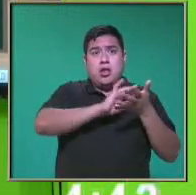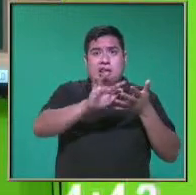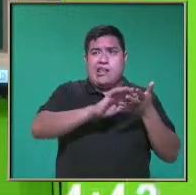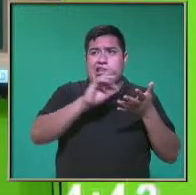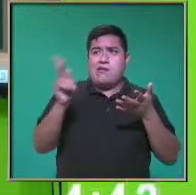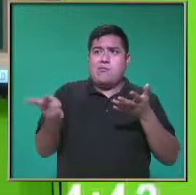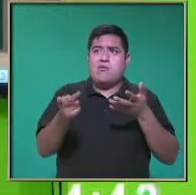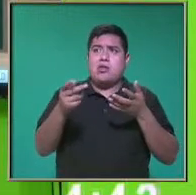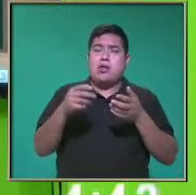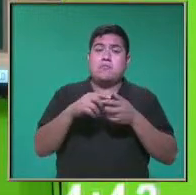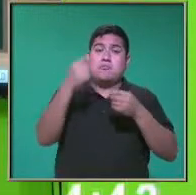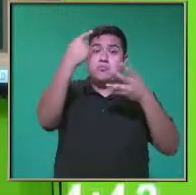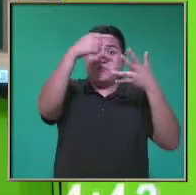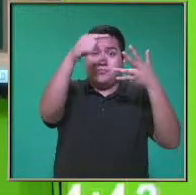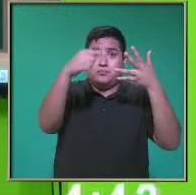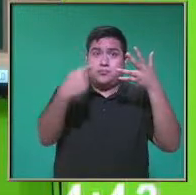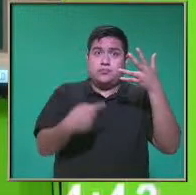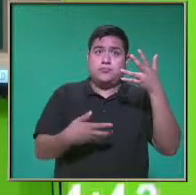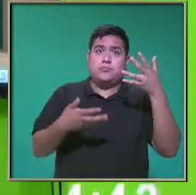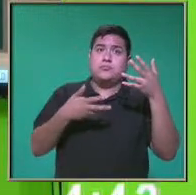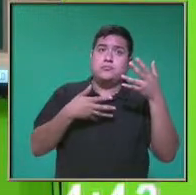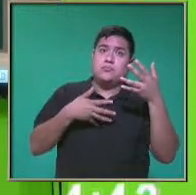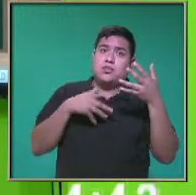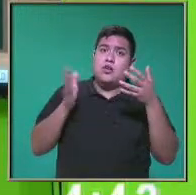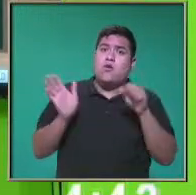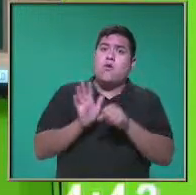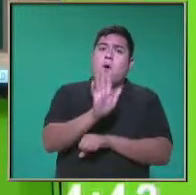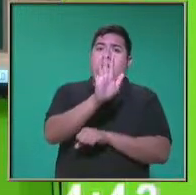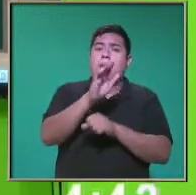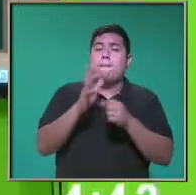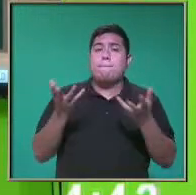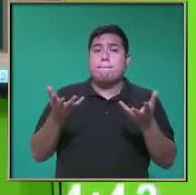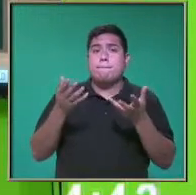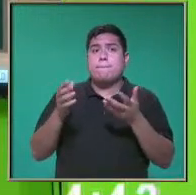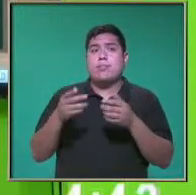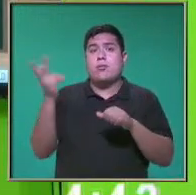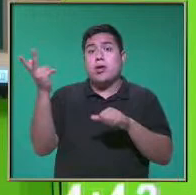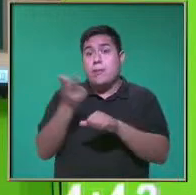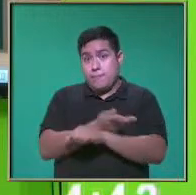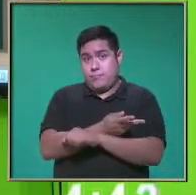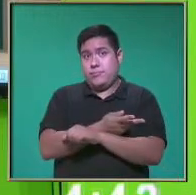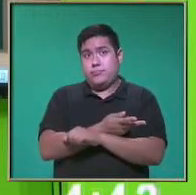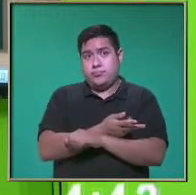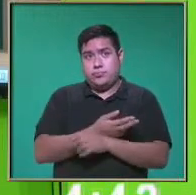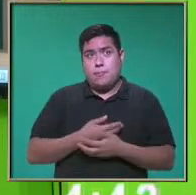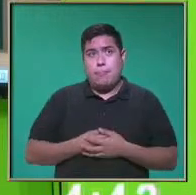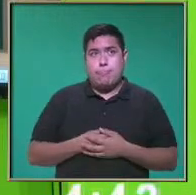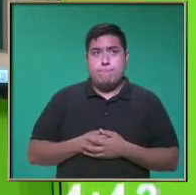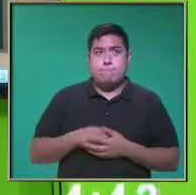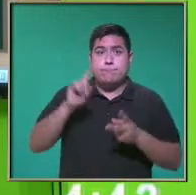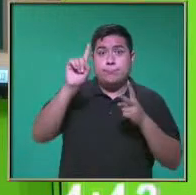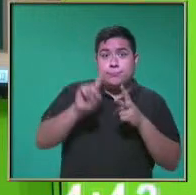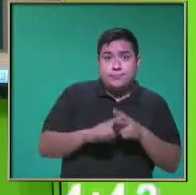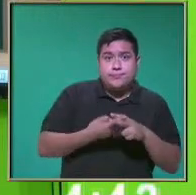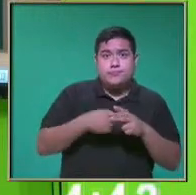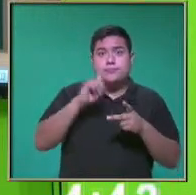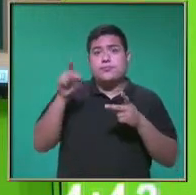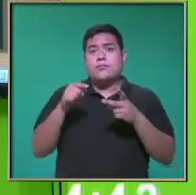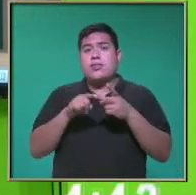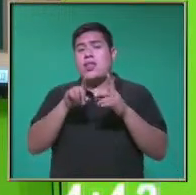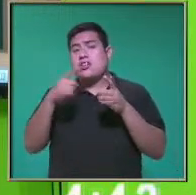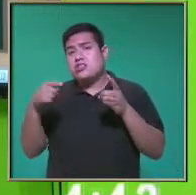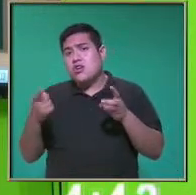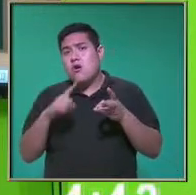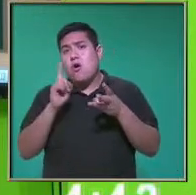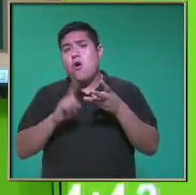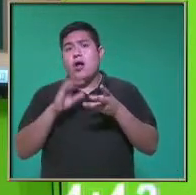preguntes cuáles son los elementos que la componen, cuáles son los eventos principales que ocurren en ella, qué sucede al inicio, qué sucede en el